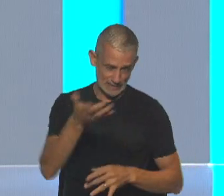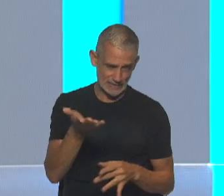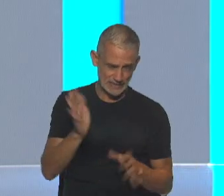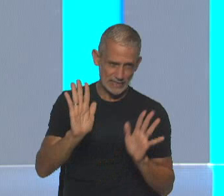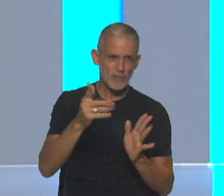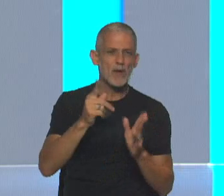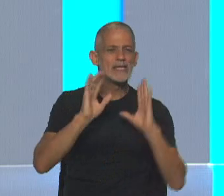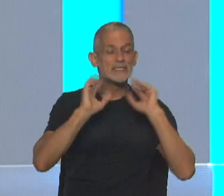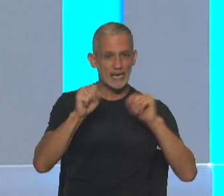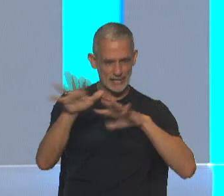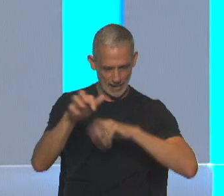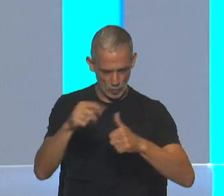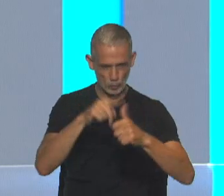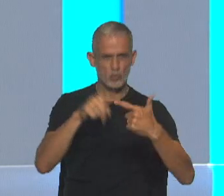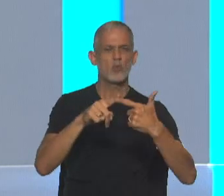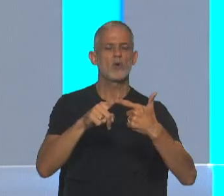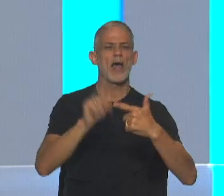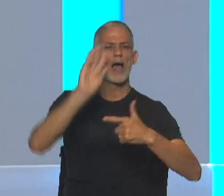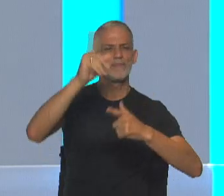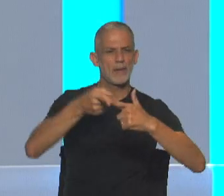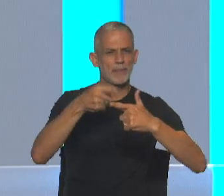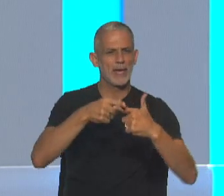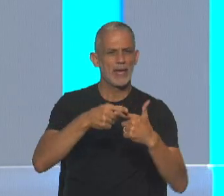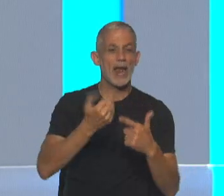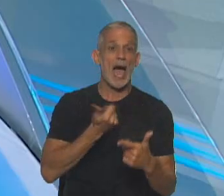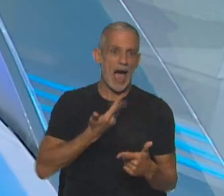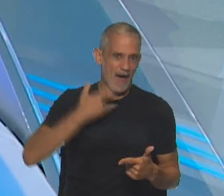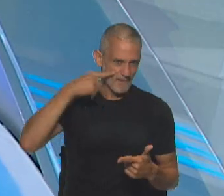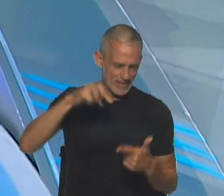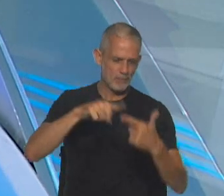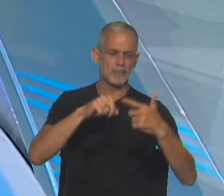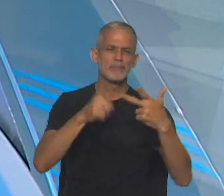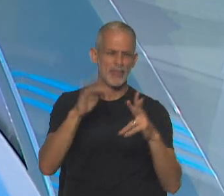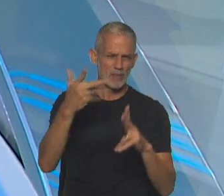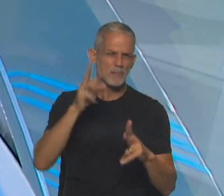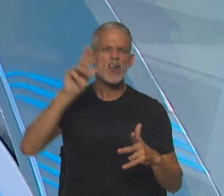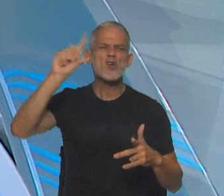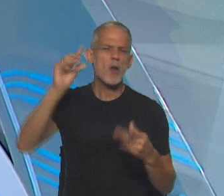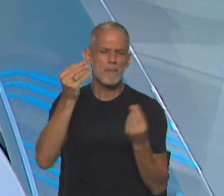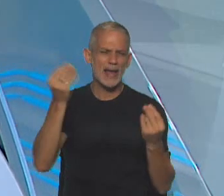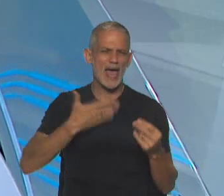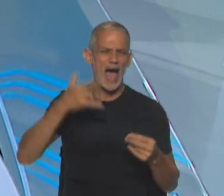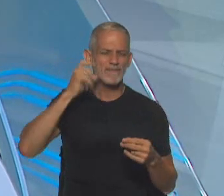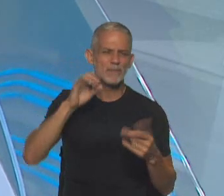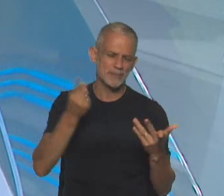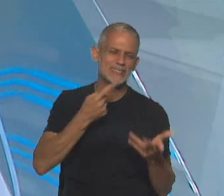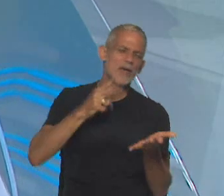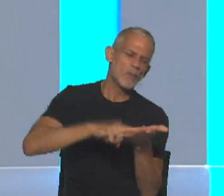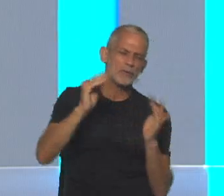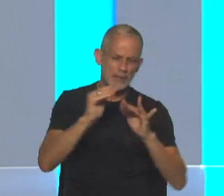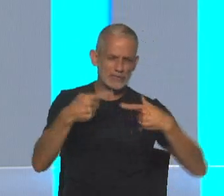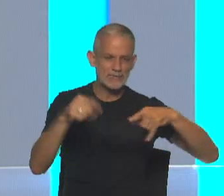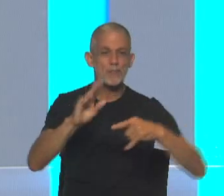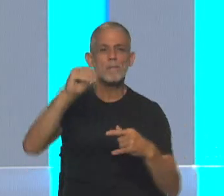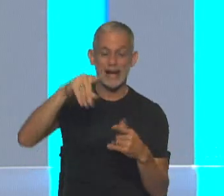la secretaría de agricultura intervino la afip después te voy a decir el rol Más allá del tema de impositivo